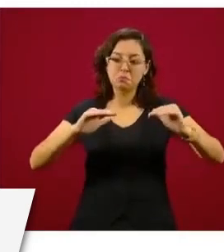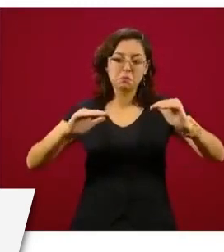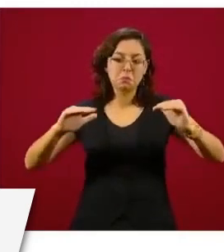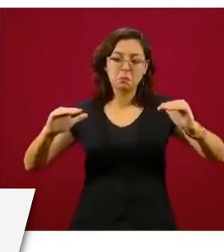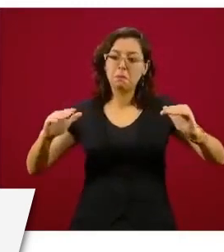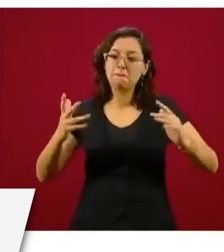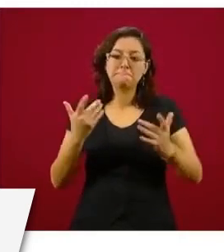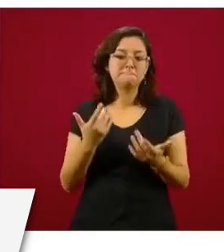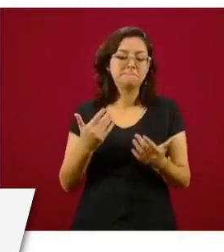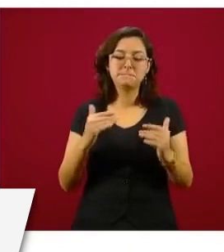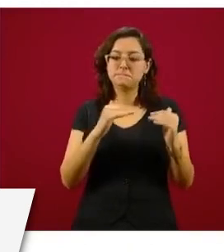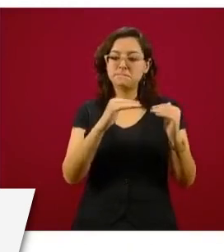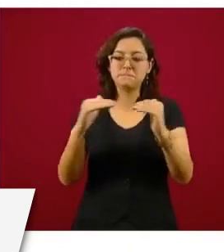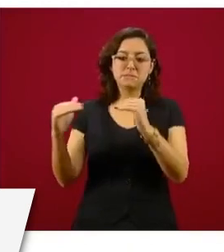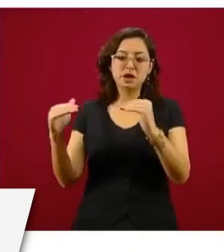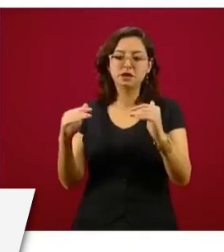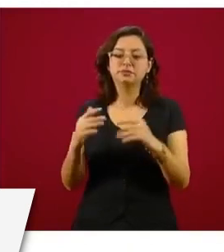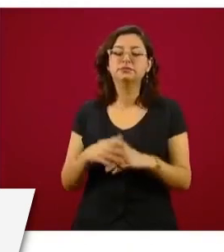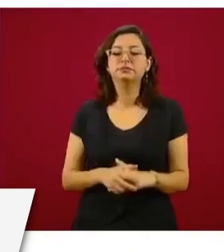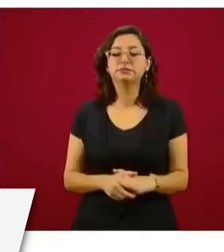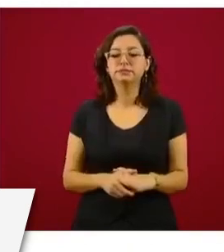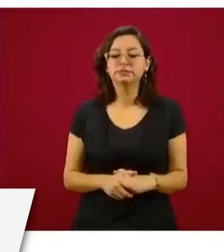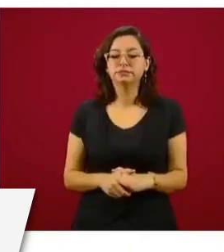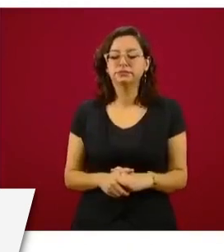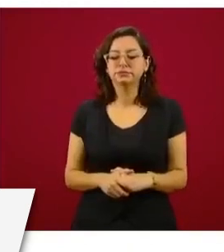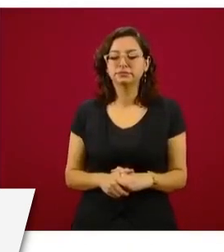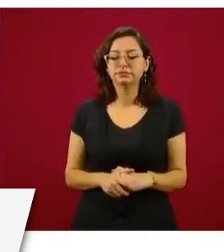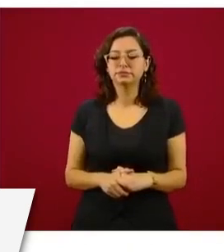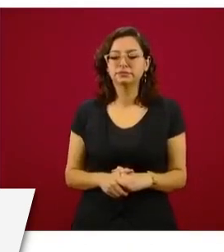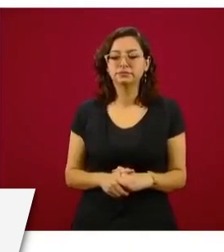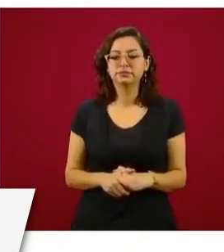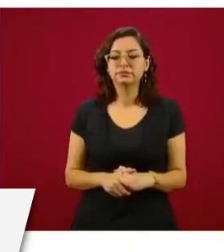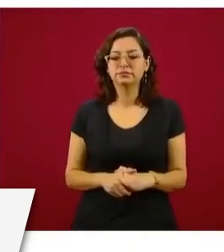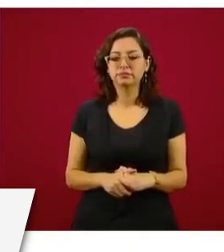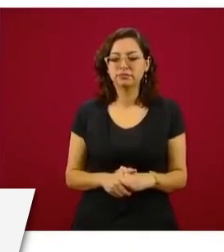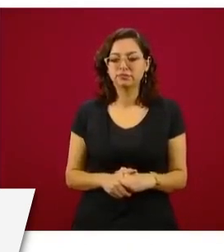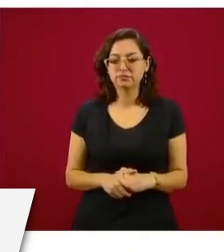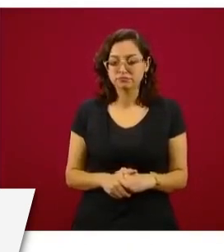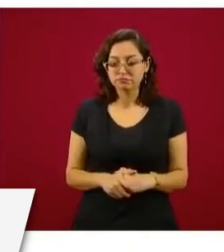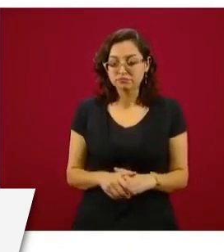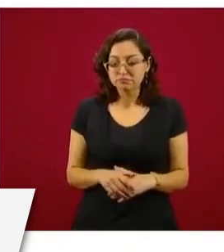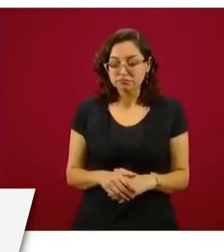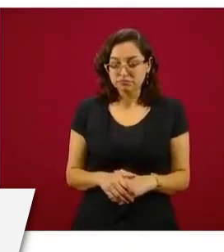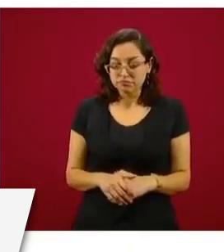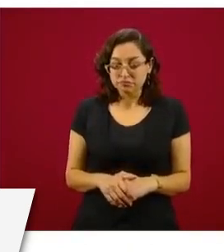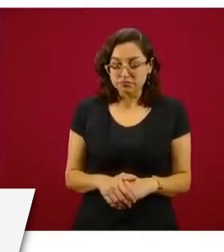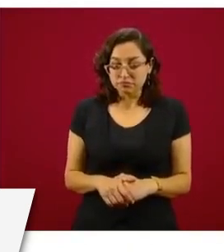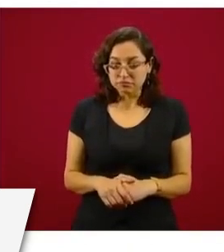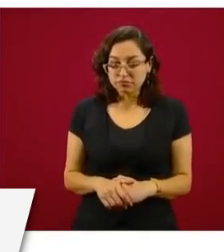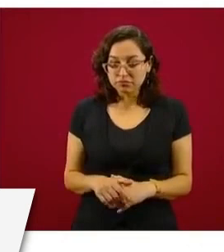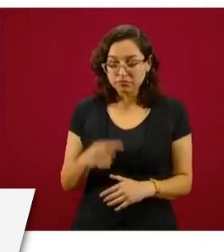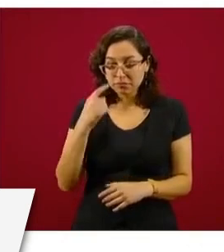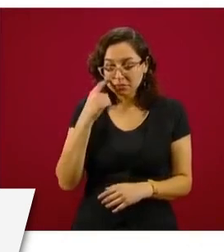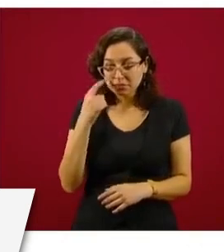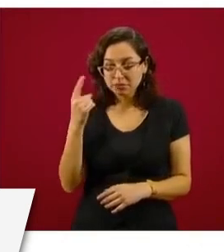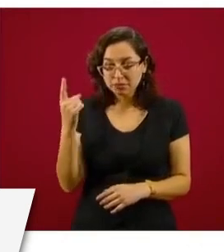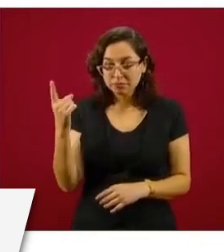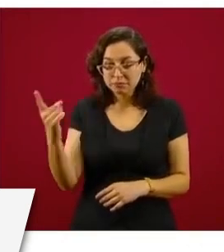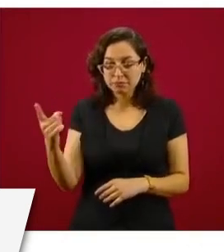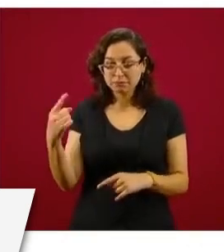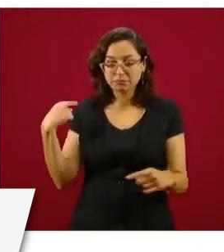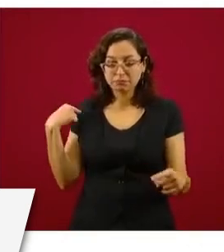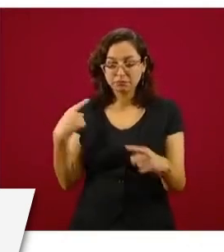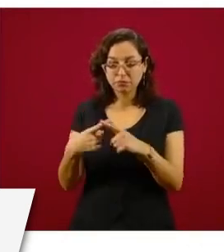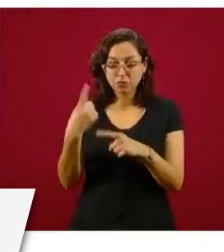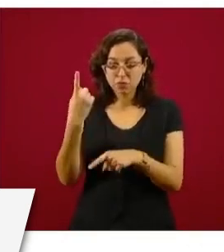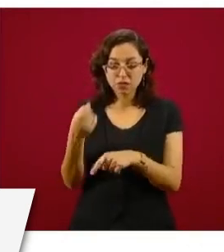tres combustibles. Y ahora vemos la tabla y en la tabla podemos ver que el precio promedio en la semana que cerró fue